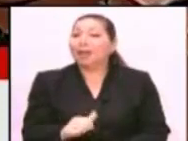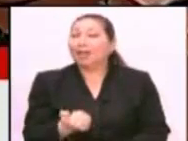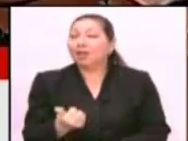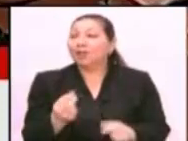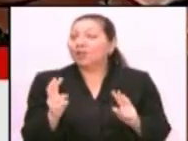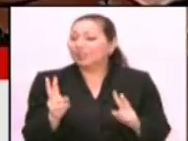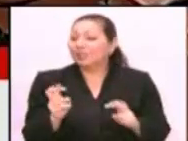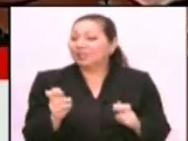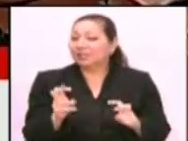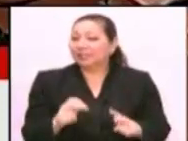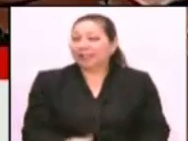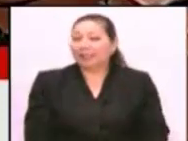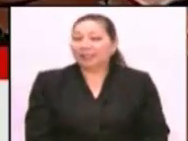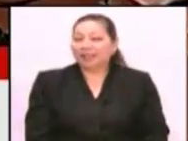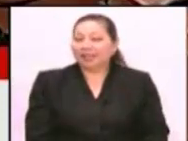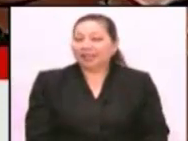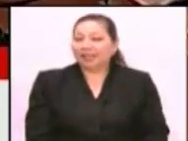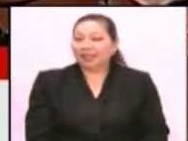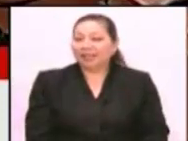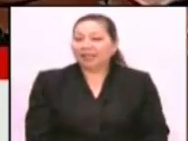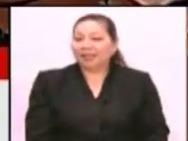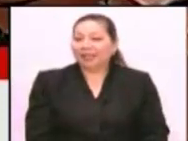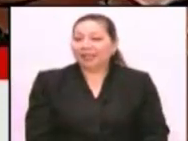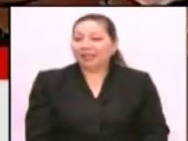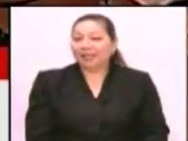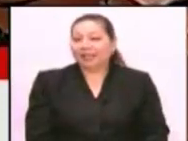otros temas. Y en la siguiente diapositiva